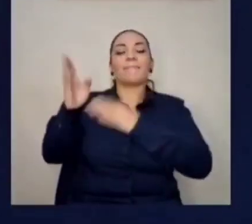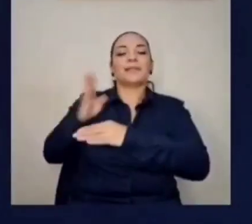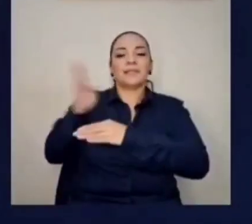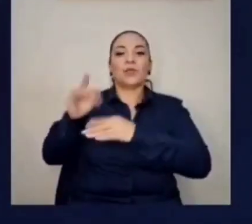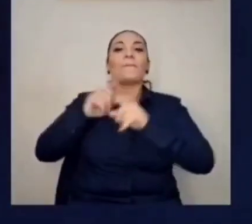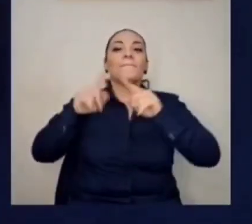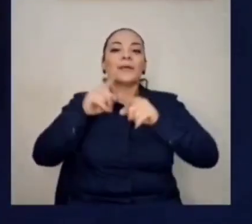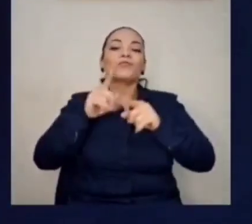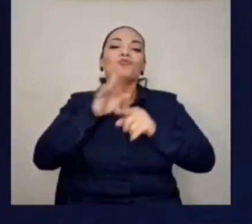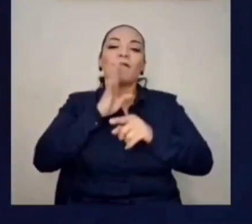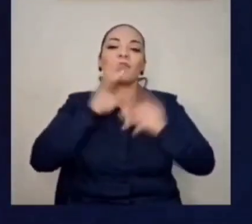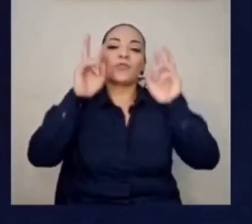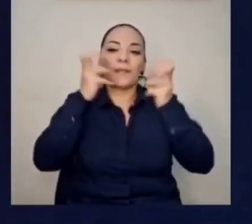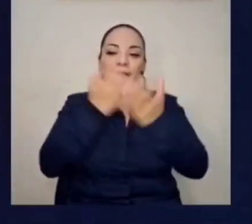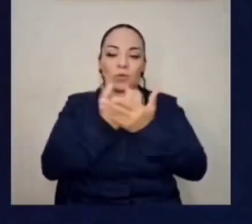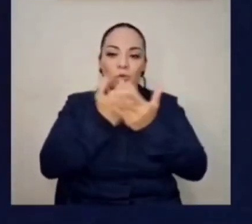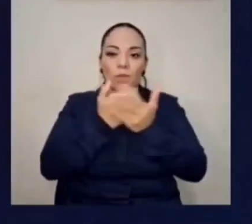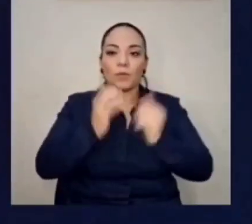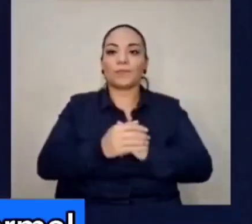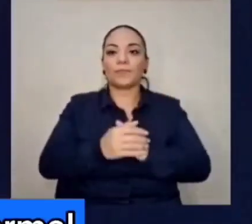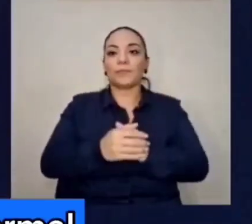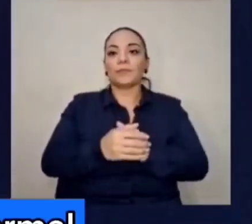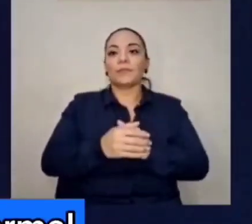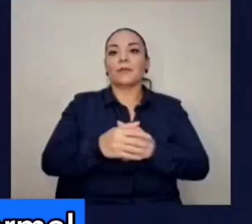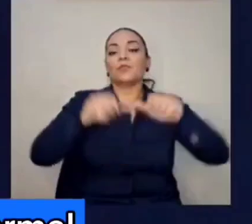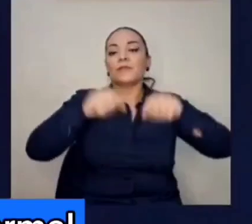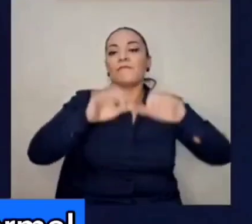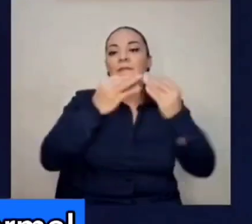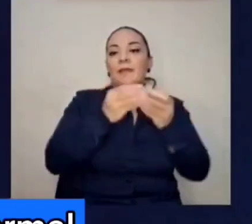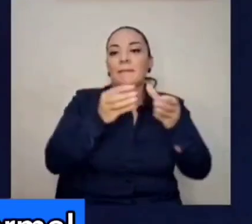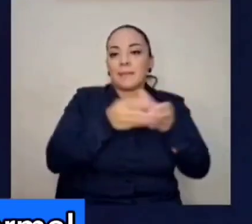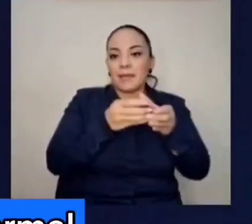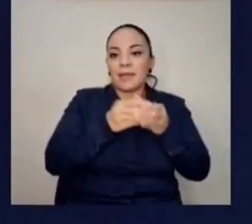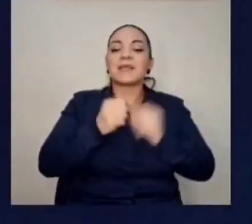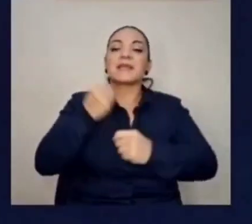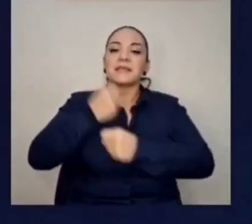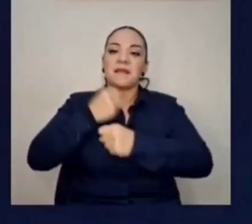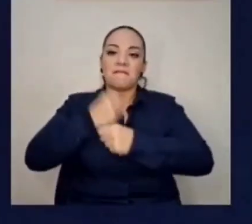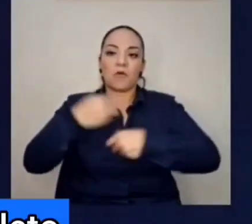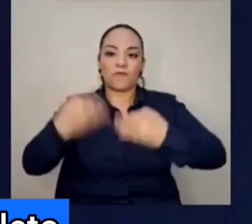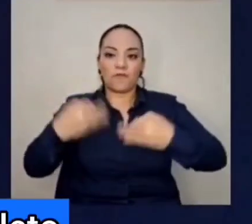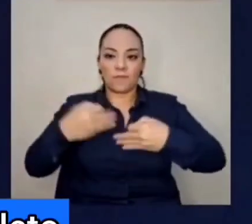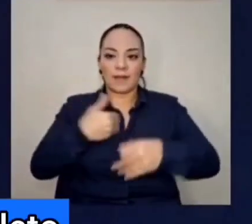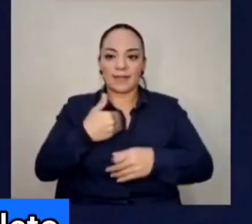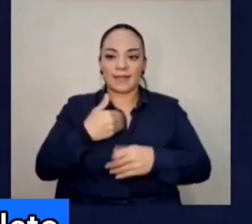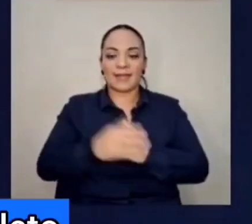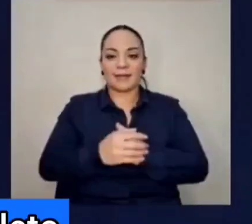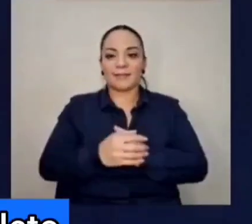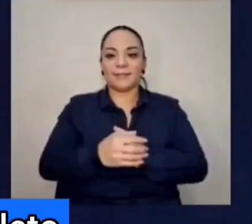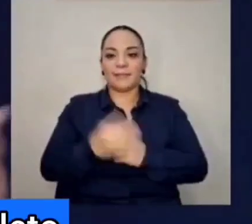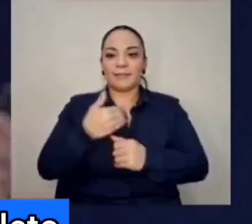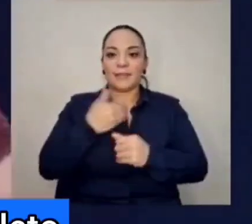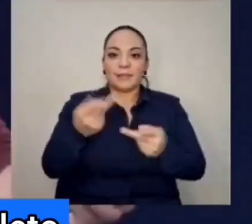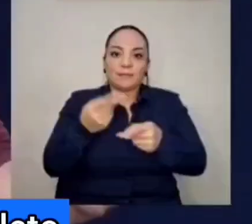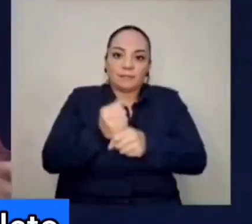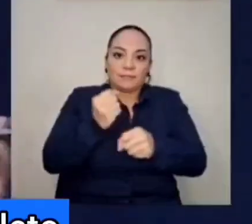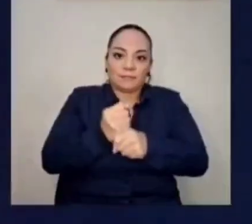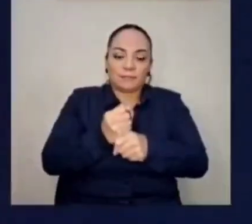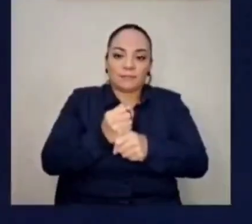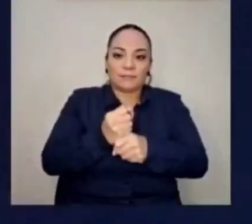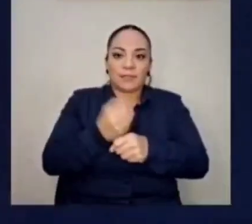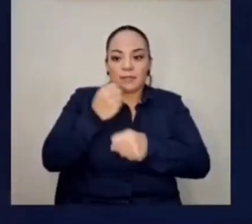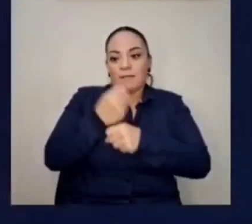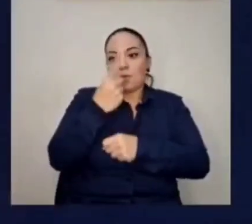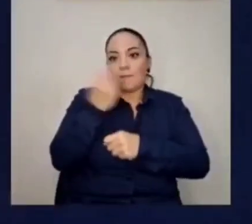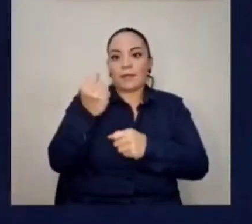económico, con la posibilidad de que es una familia pequeña y con la bendición de tener un trabajo formal y tener empleo, y trabajar un mes completo para